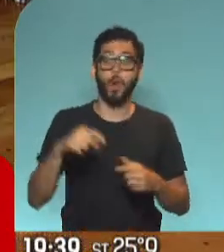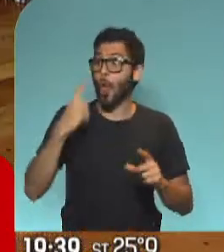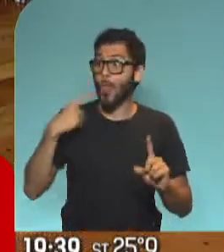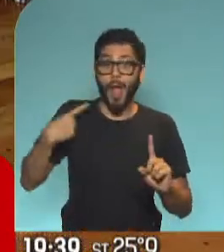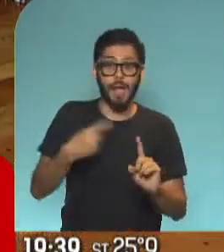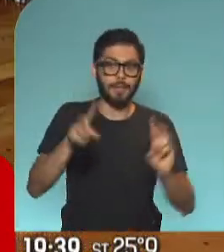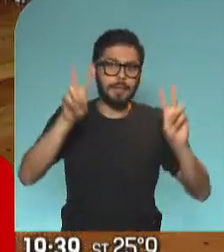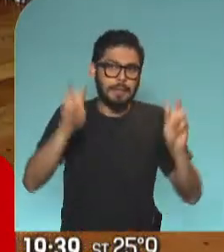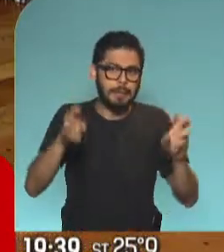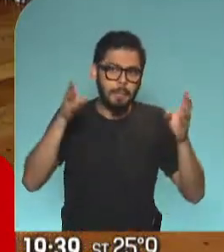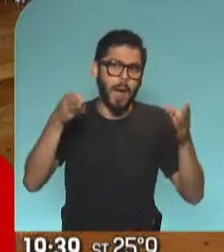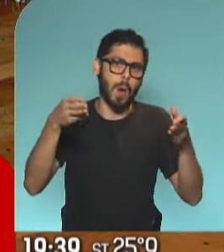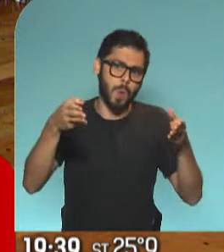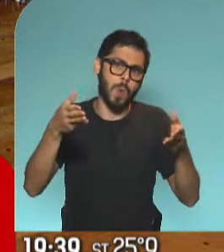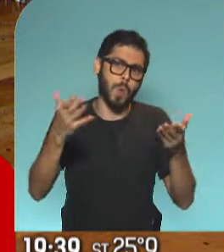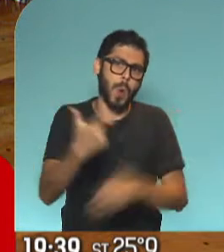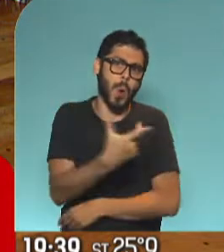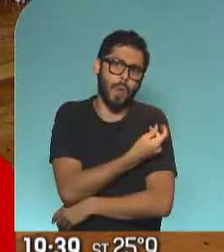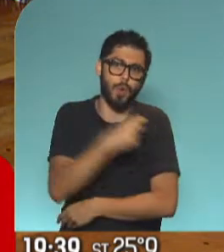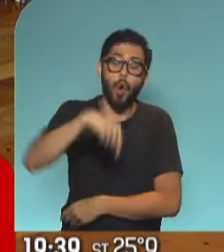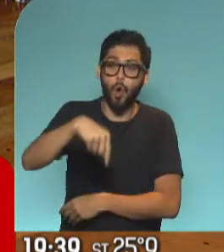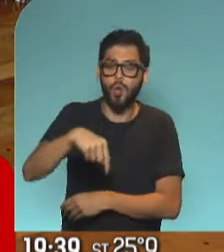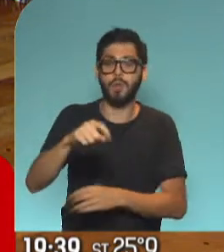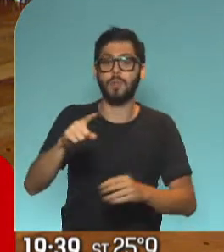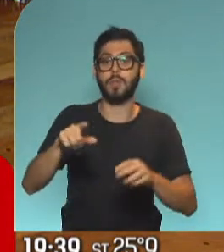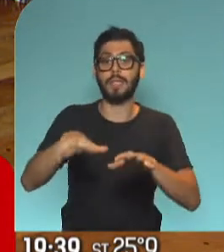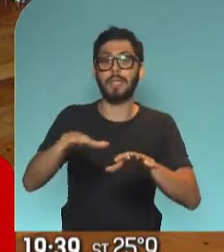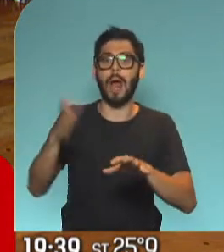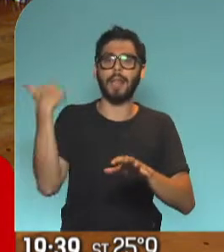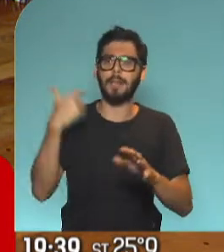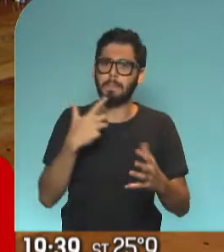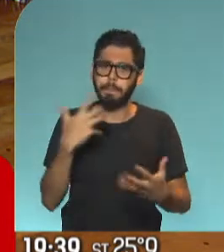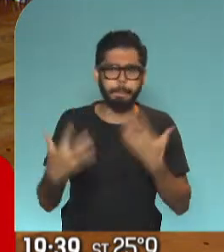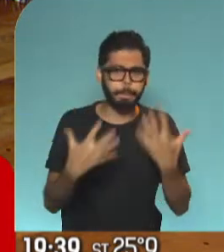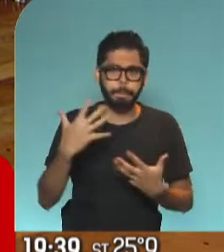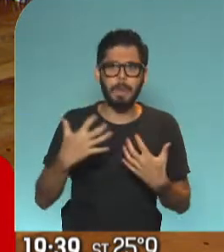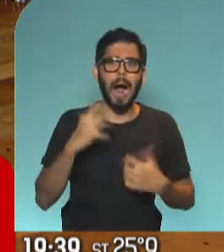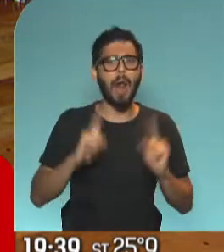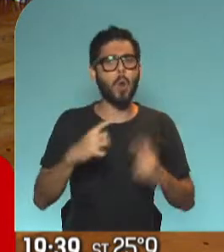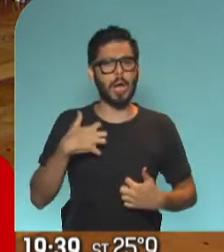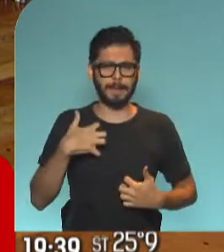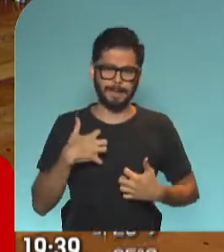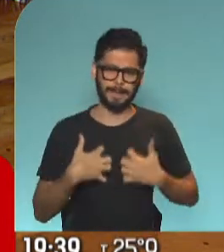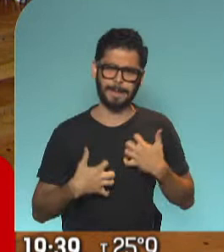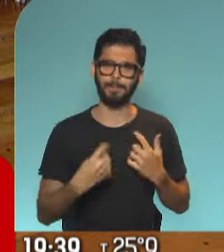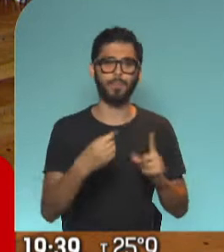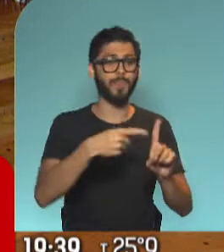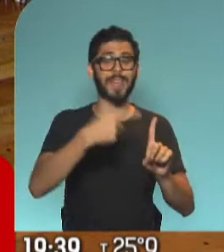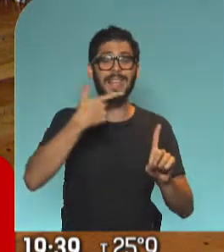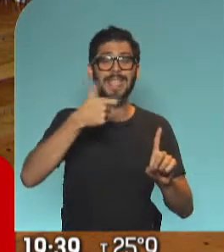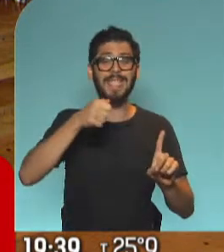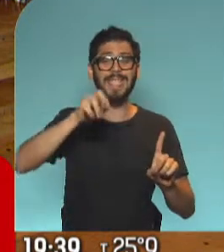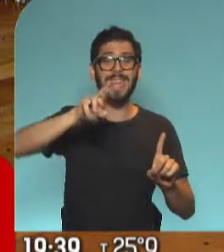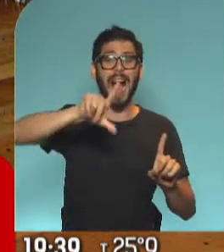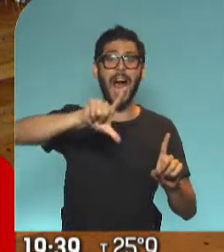la vacunación, pero bueno, hoy se aclaró una situación que había generado confusión, bronca, quizás también por los dichos de Beatriz Sarlo, quizás quien